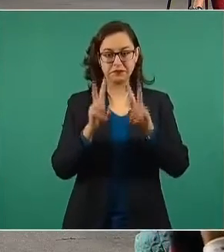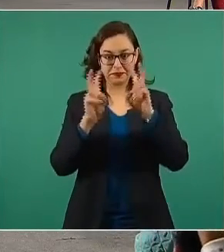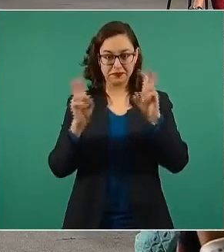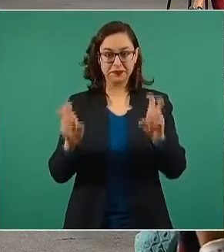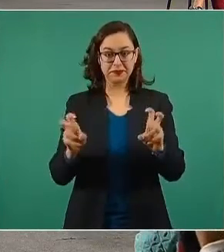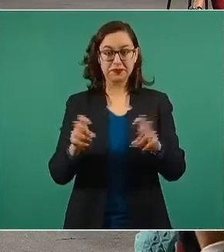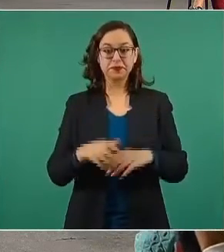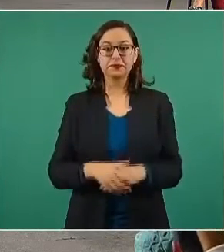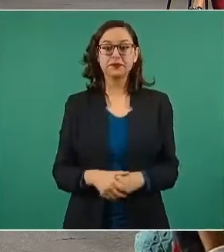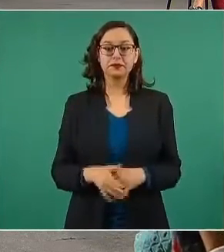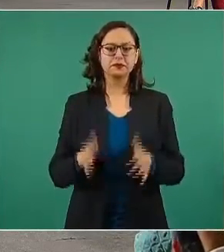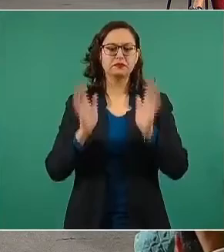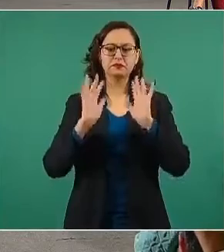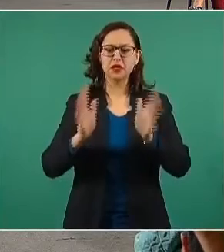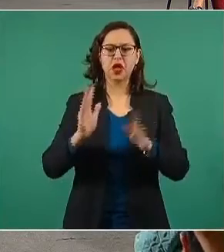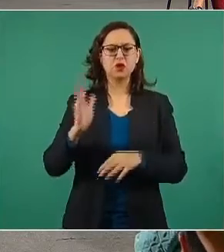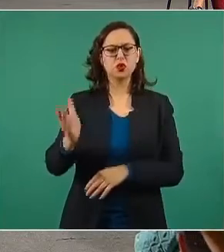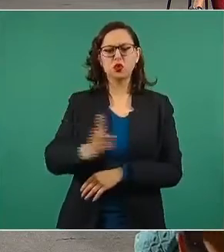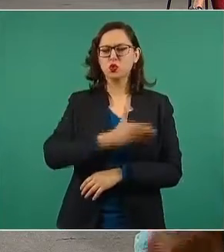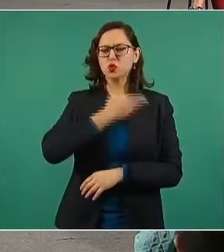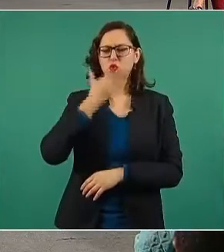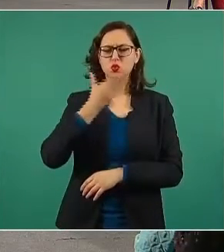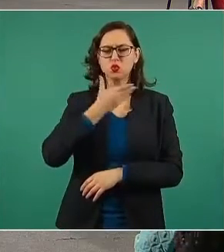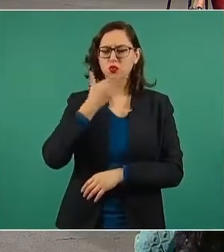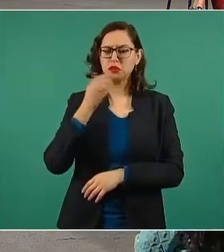hacer todos los miércoles.